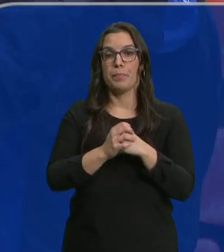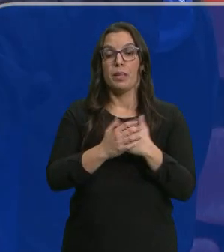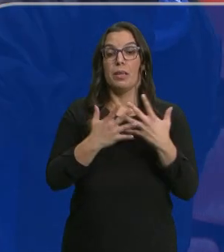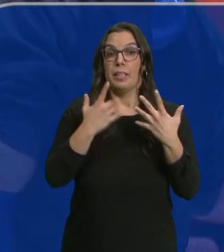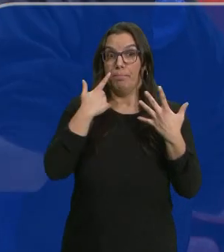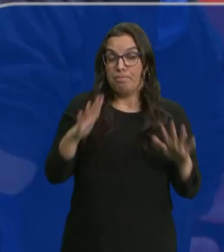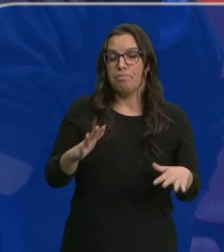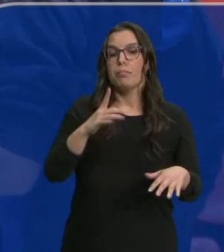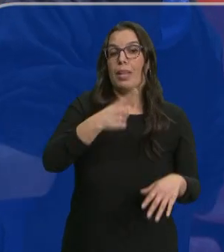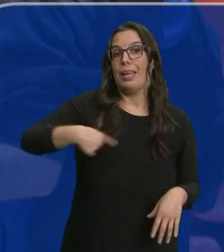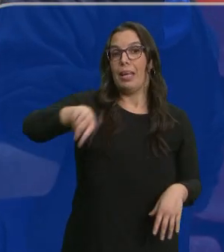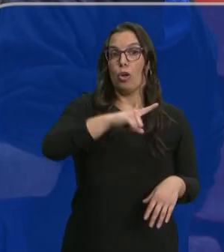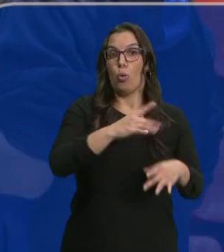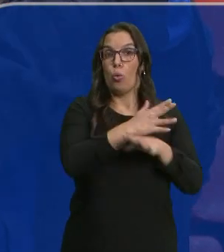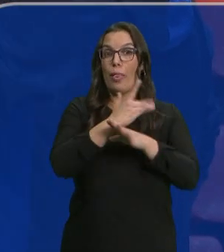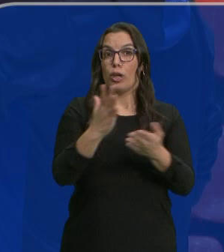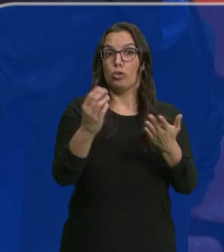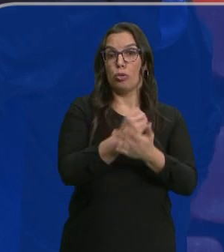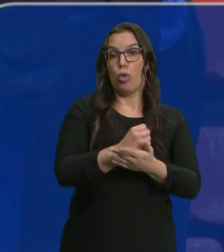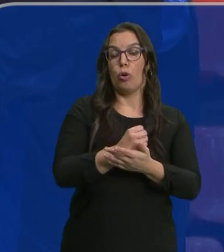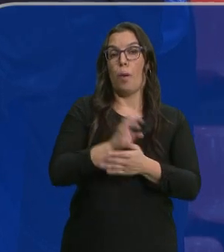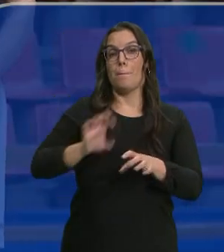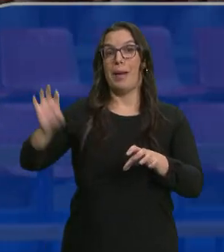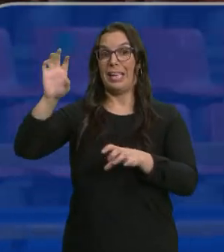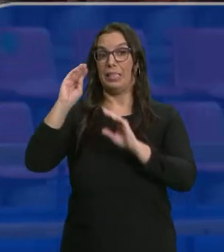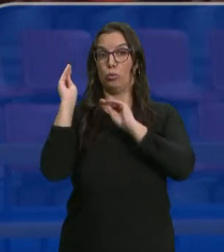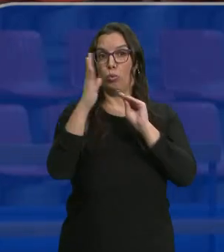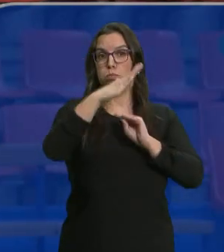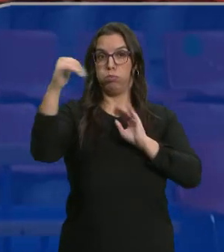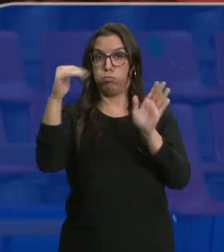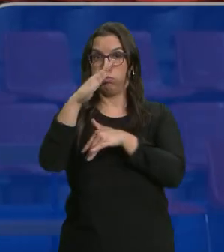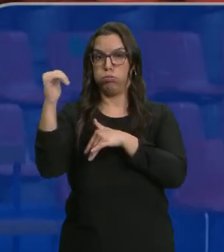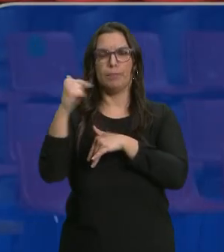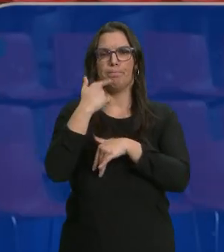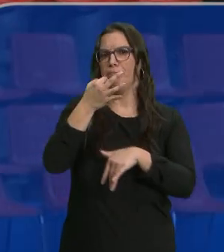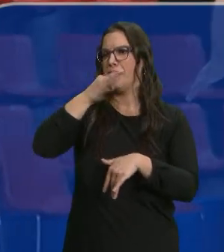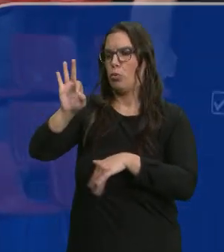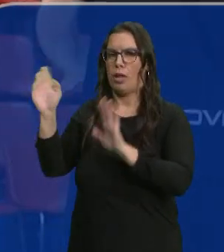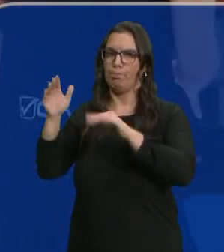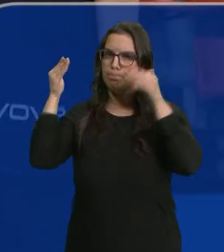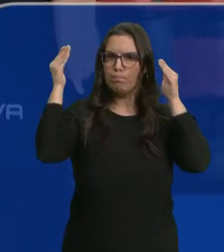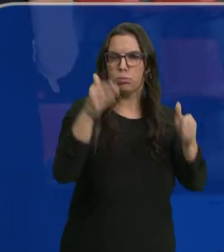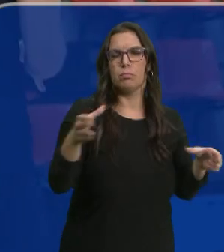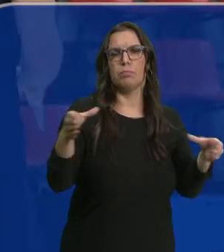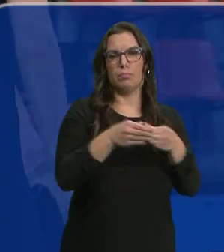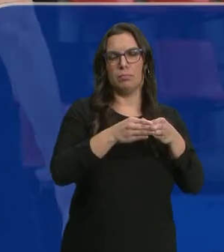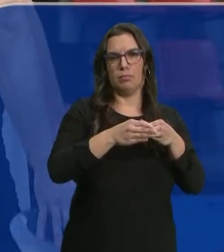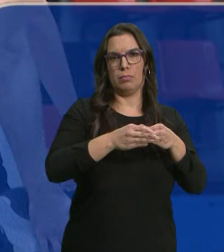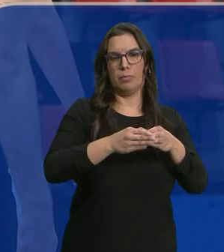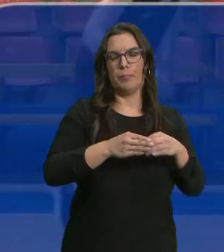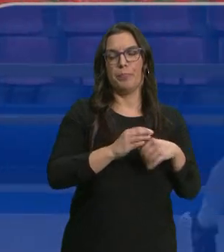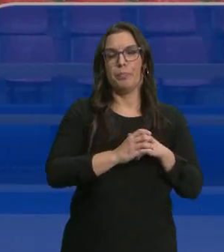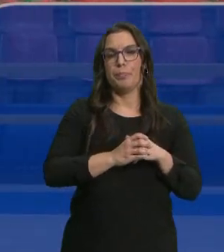Tal es así que todos los jugadores que habían recibido convocatorias para ir a las ventanas FIBA han renunciado y se han quedado en Burgos.